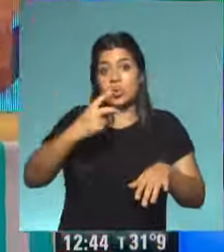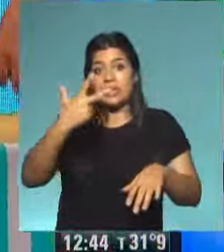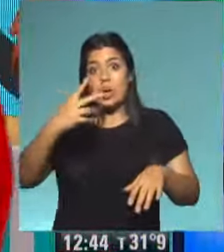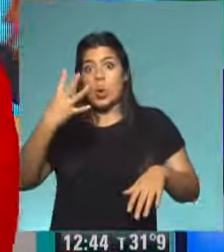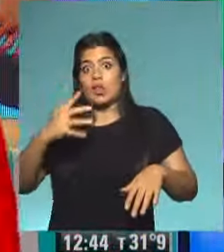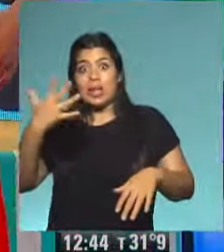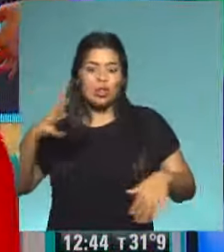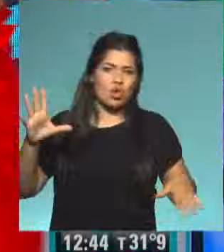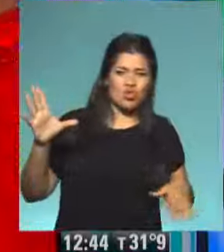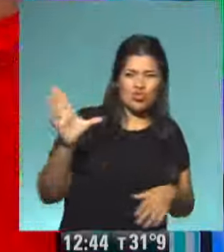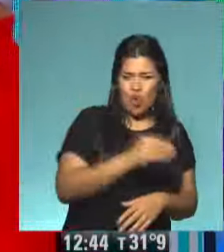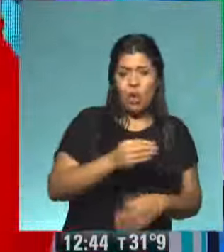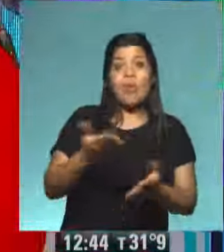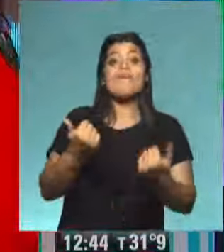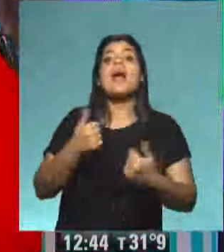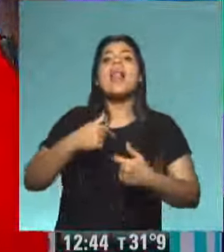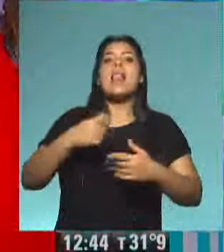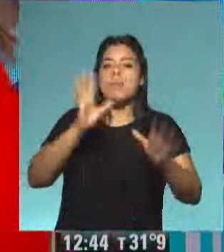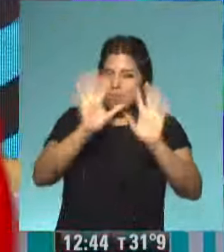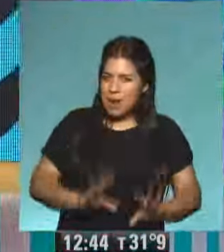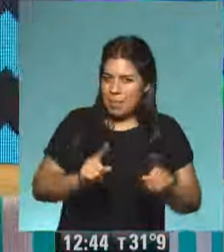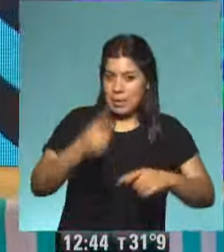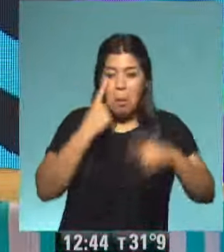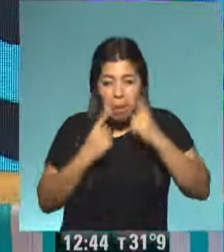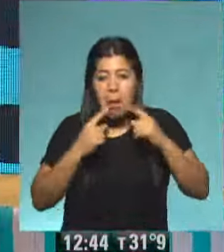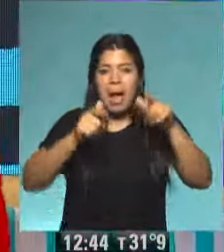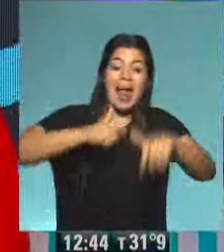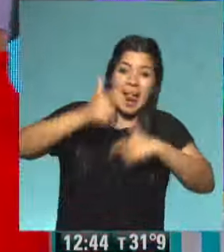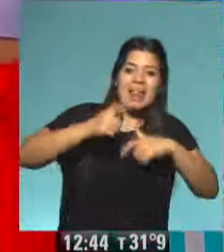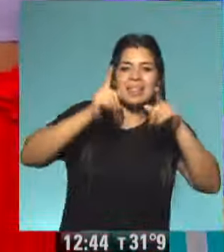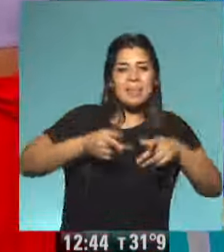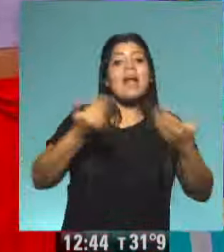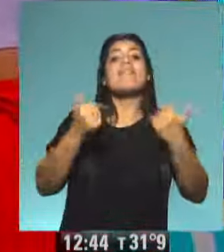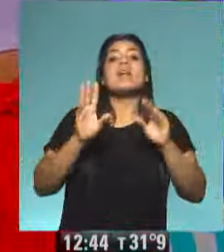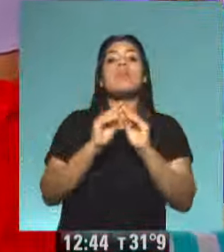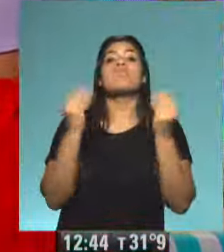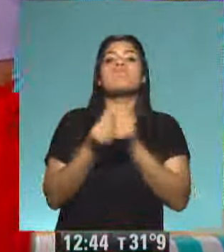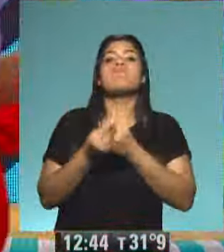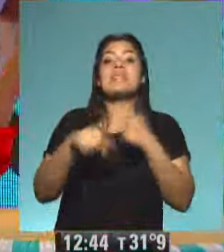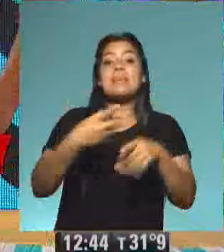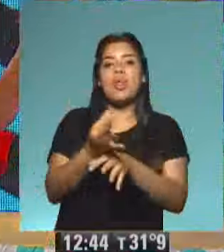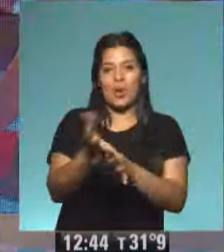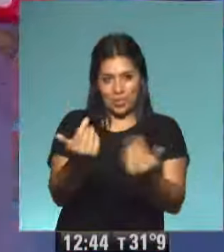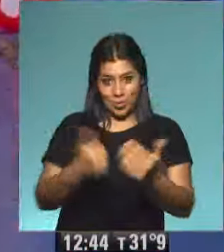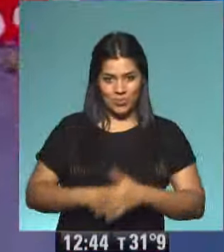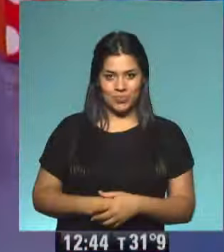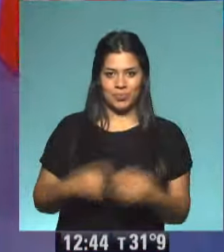preparen los pañuelos y las ganas de reírse, porque vamos a ver el cierre de todo el ciclo de Seguimos Educando. A verlo.